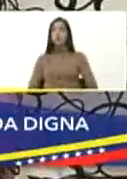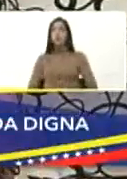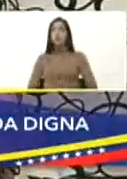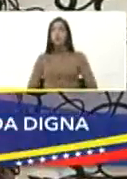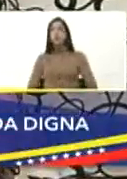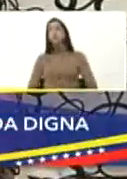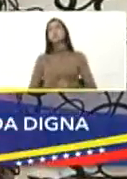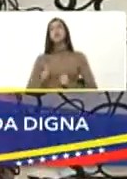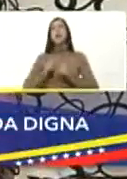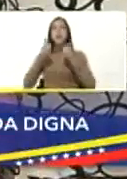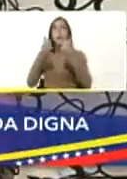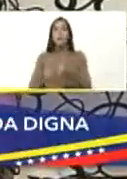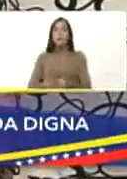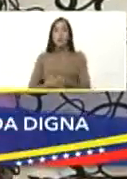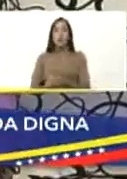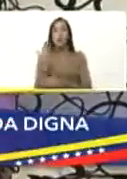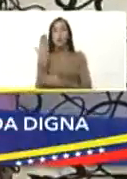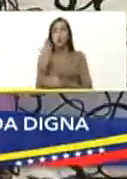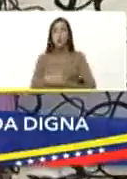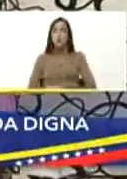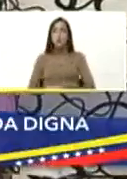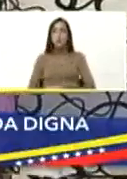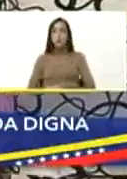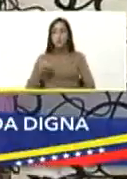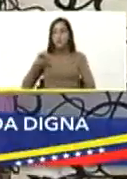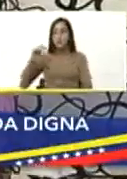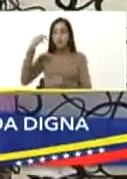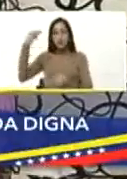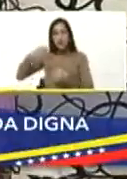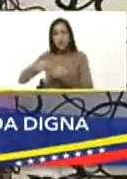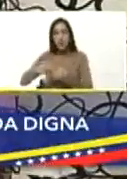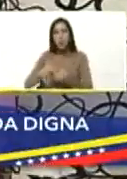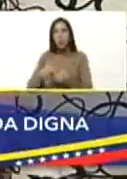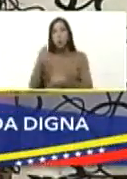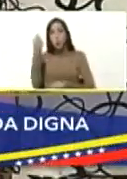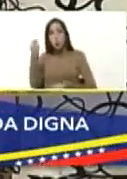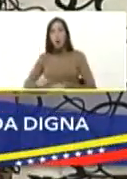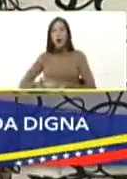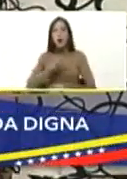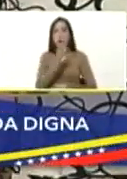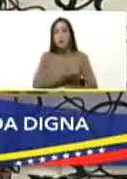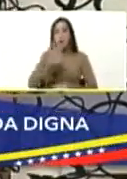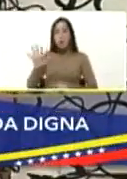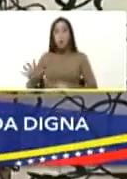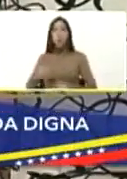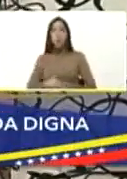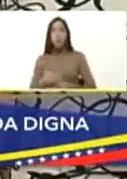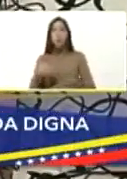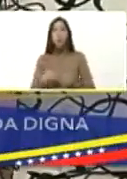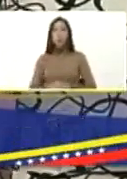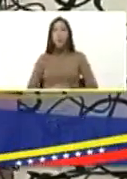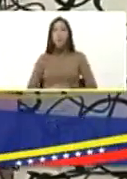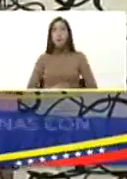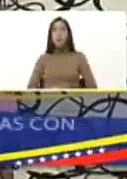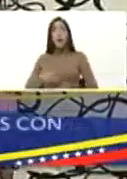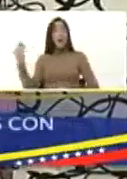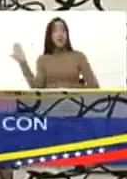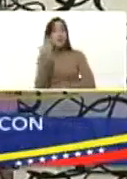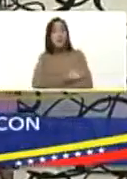cuando empezó, el barril de petróleo estaba a 110. Venezuela no estaba sancionada, no